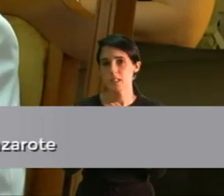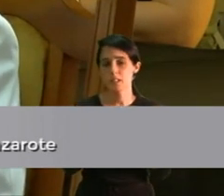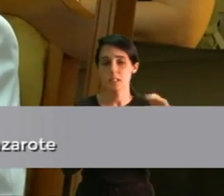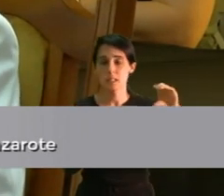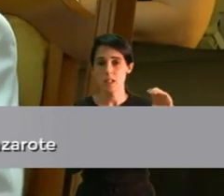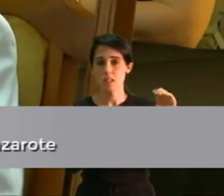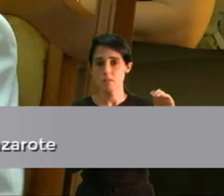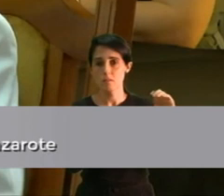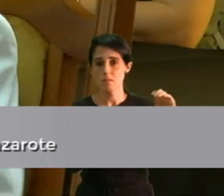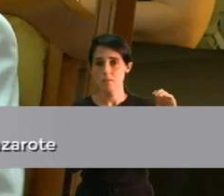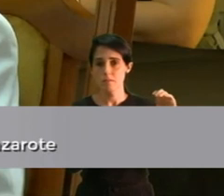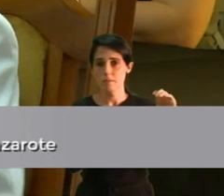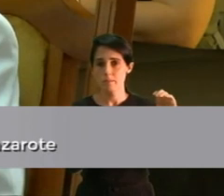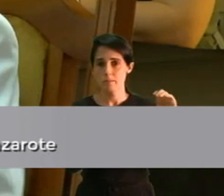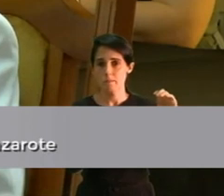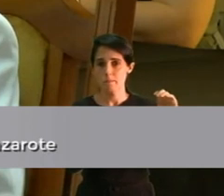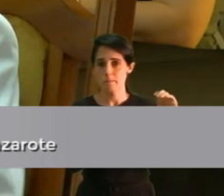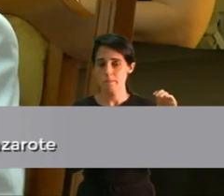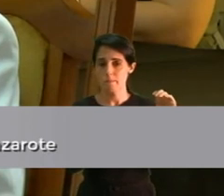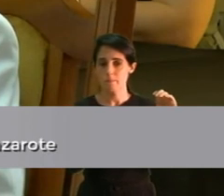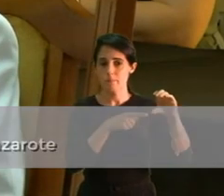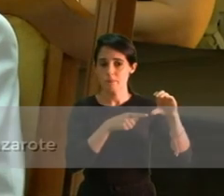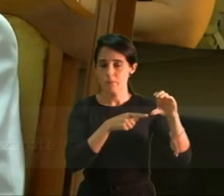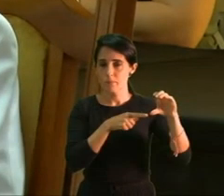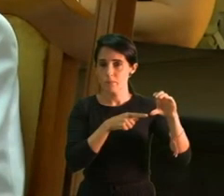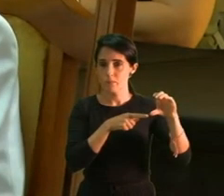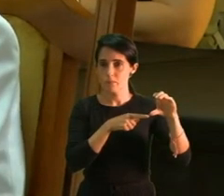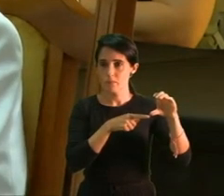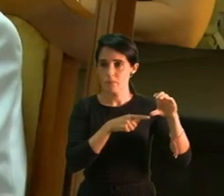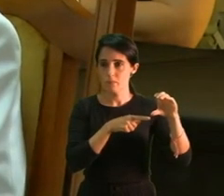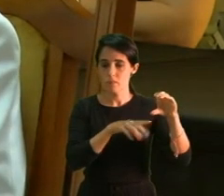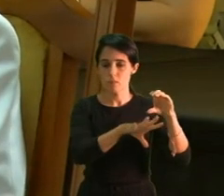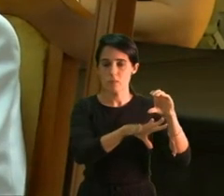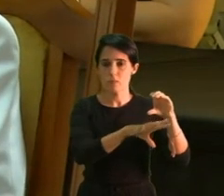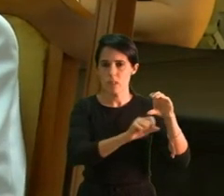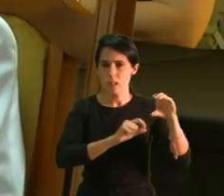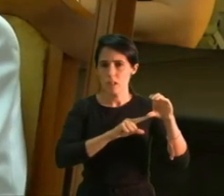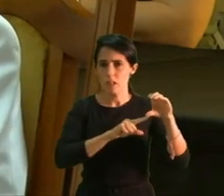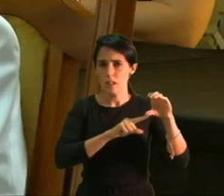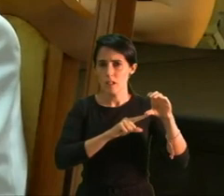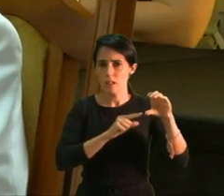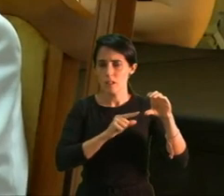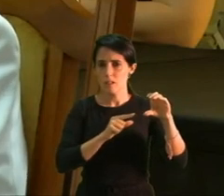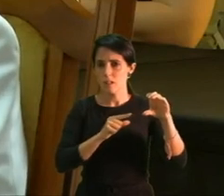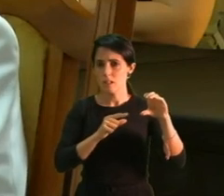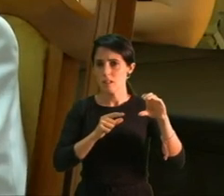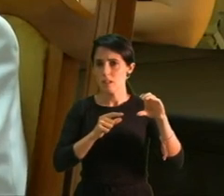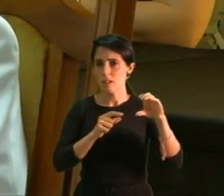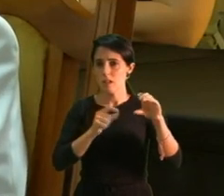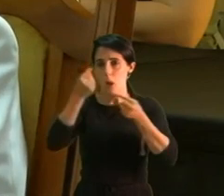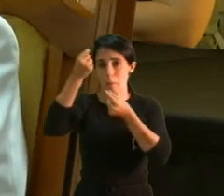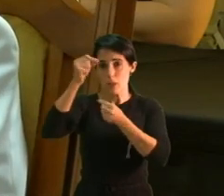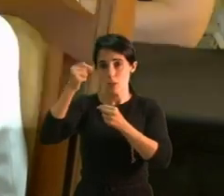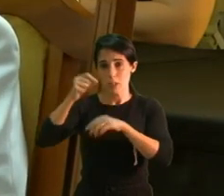a sacar exactamente del incremento que han sufrido nuevamente los presupuestos del Cabildo de